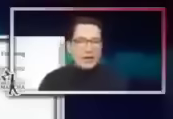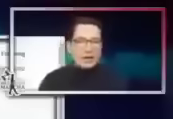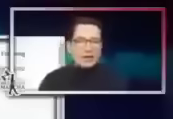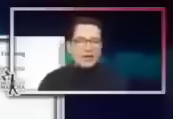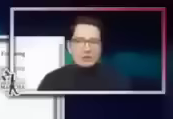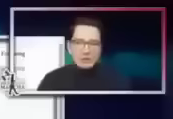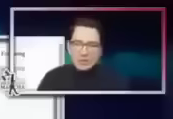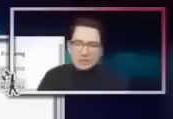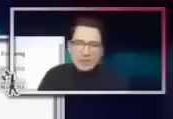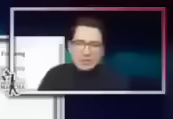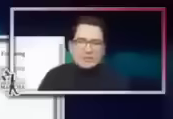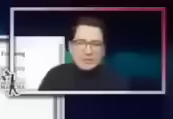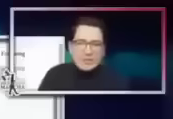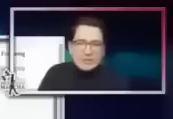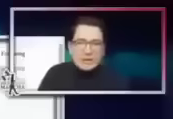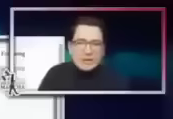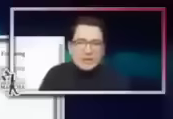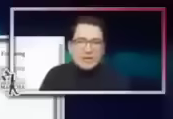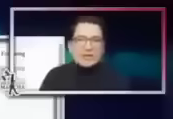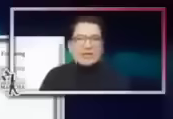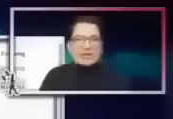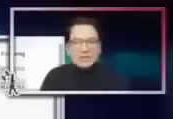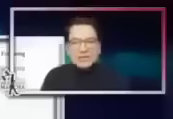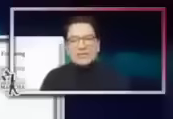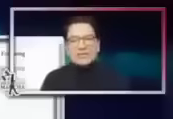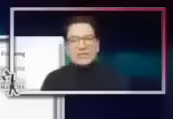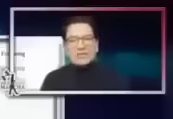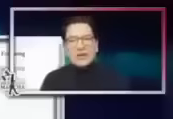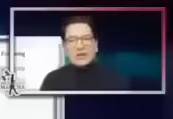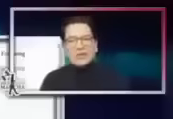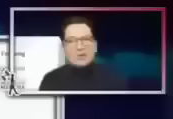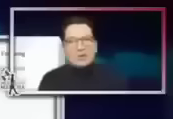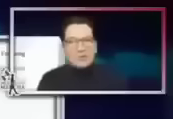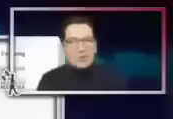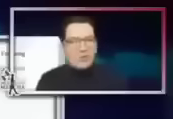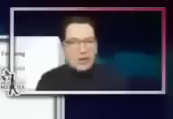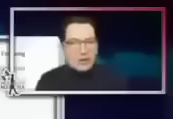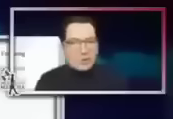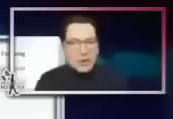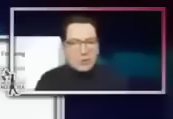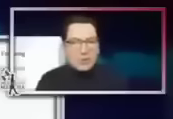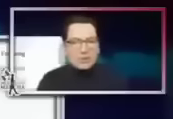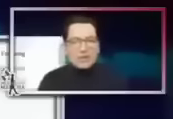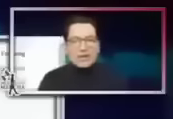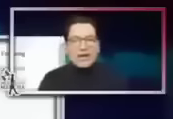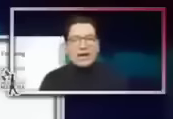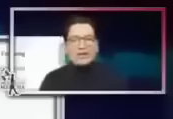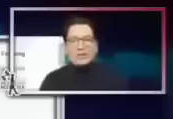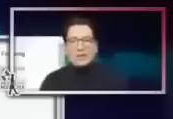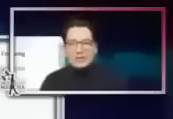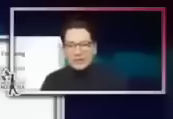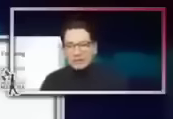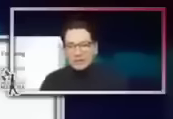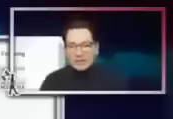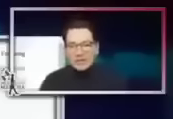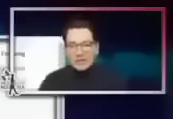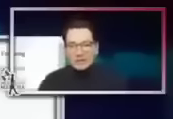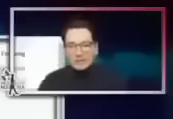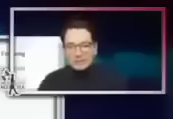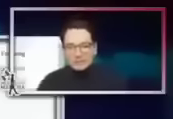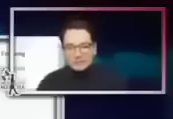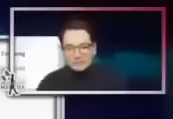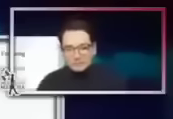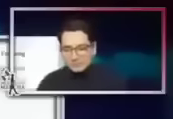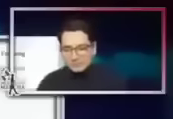canciller Marcelo Ebrard, donde revela pues que efectivamente sí terminaron por poner como camote a Anthony Blinken. Vamos